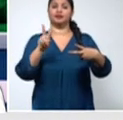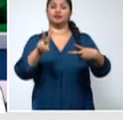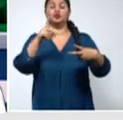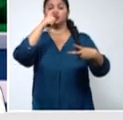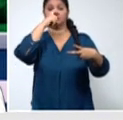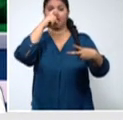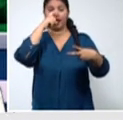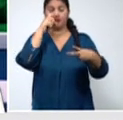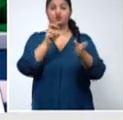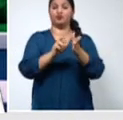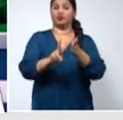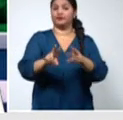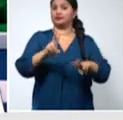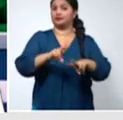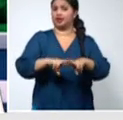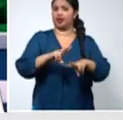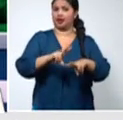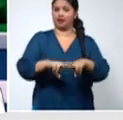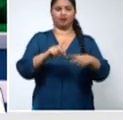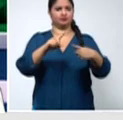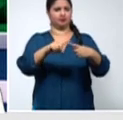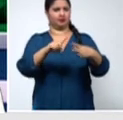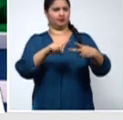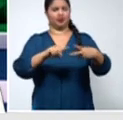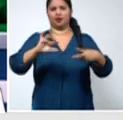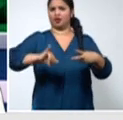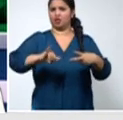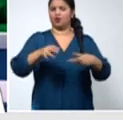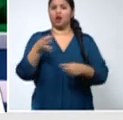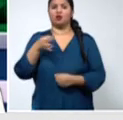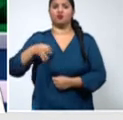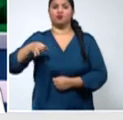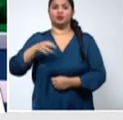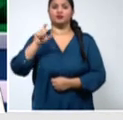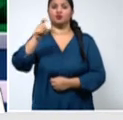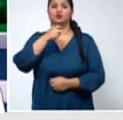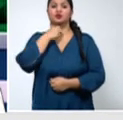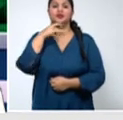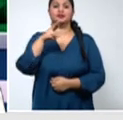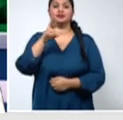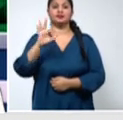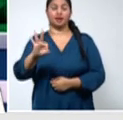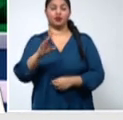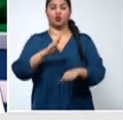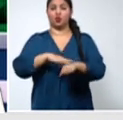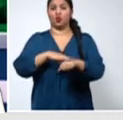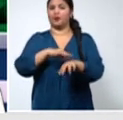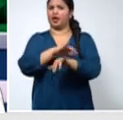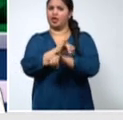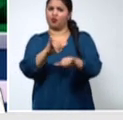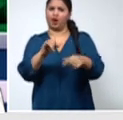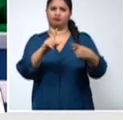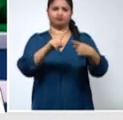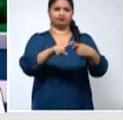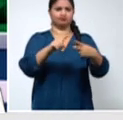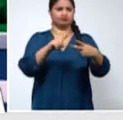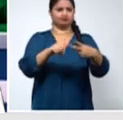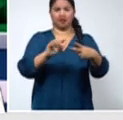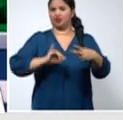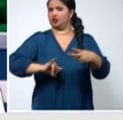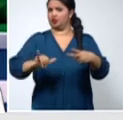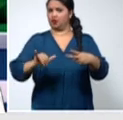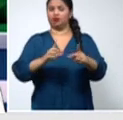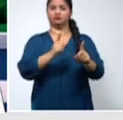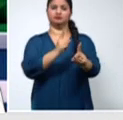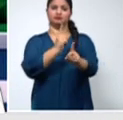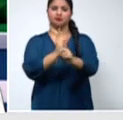del municipio del Cerro, contacto de un caso positivo también, grupo de mucho riesgo.